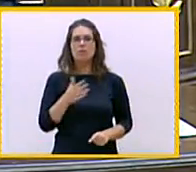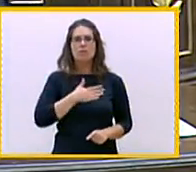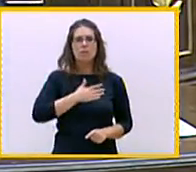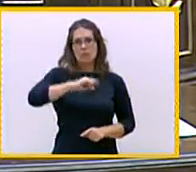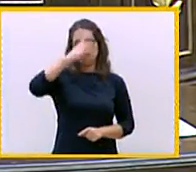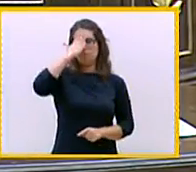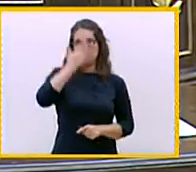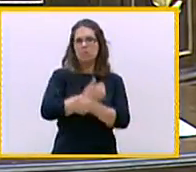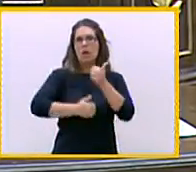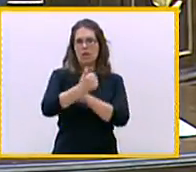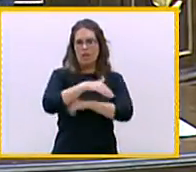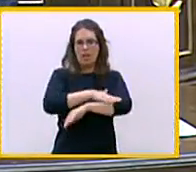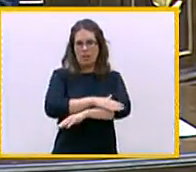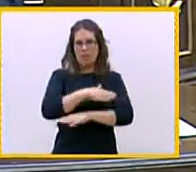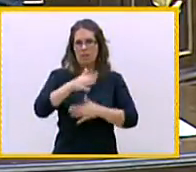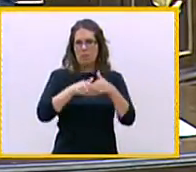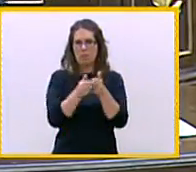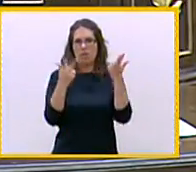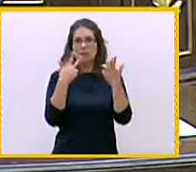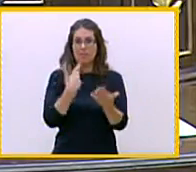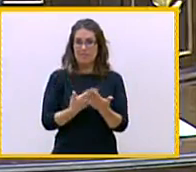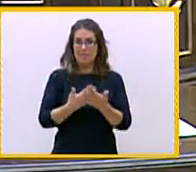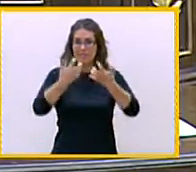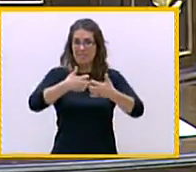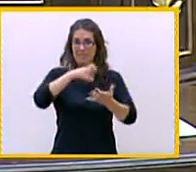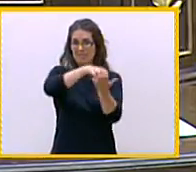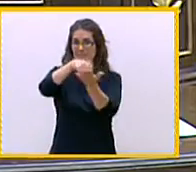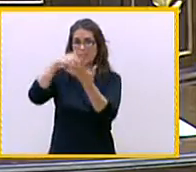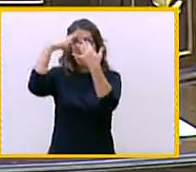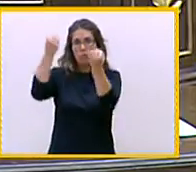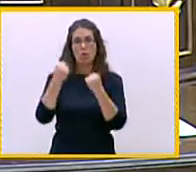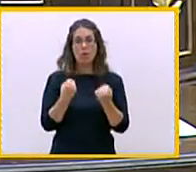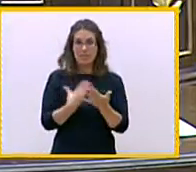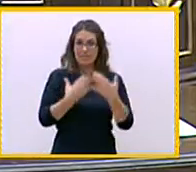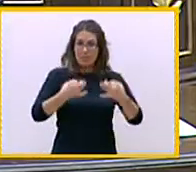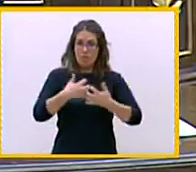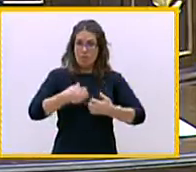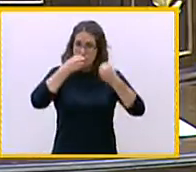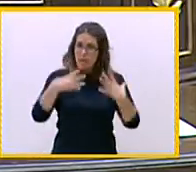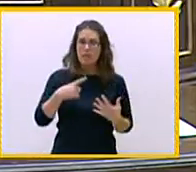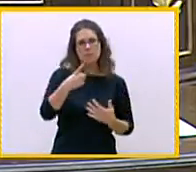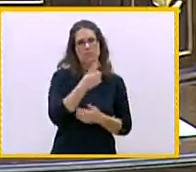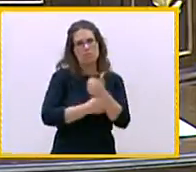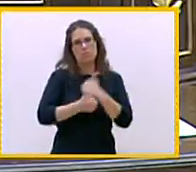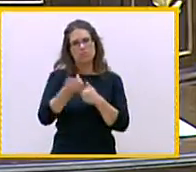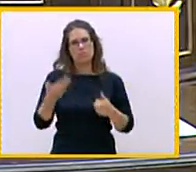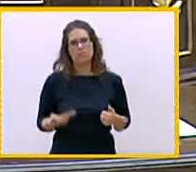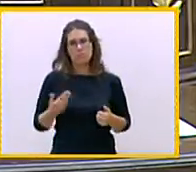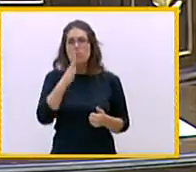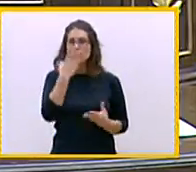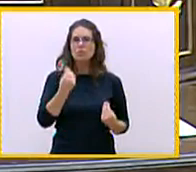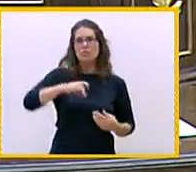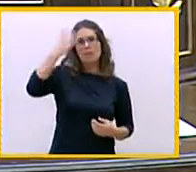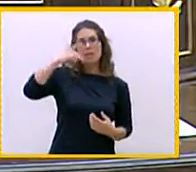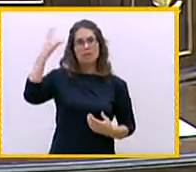Garantizar el funcionamiento adecuado de esas instituciones es también fundamental. Esto explica el amplio número de iniciativas que ha impulsado el